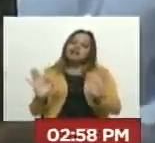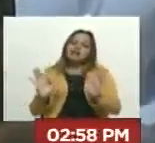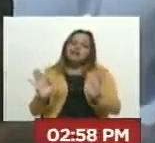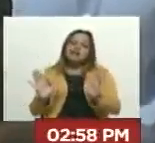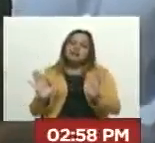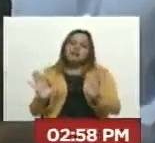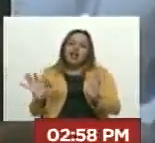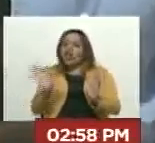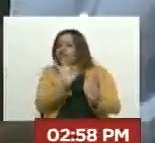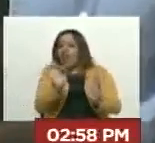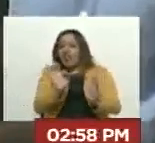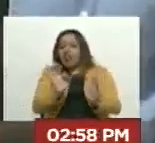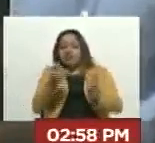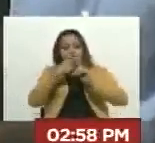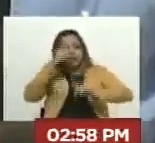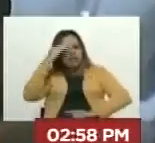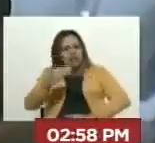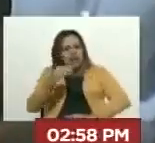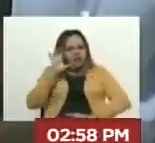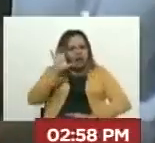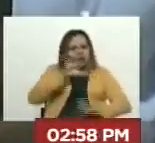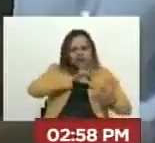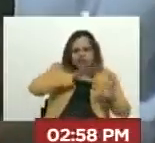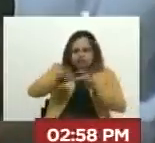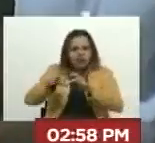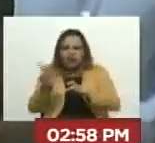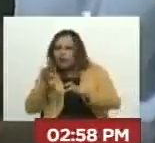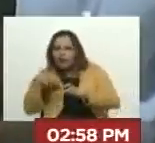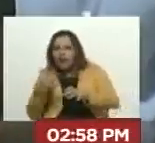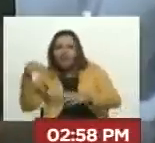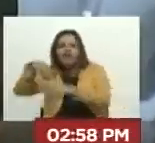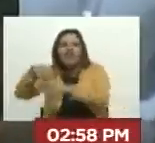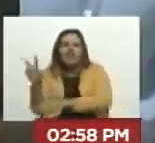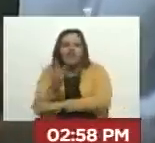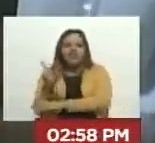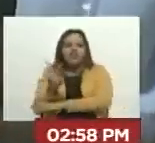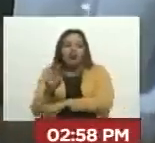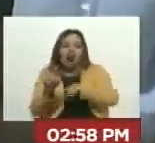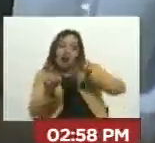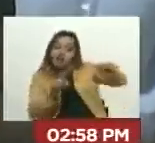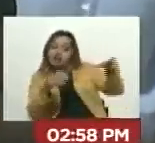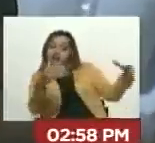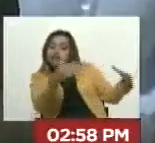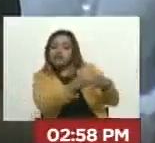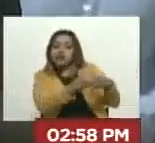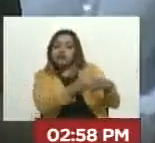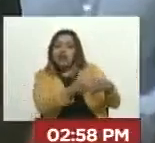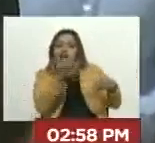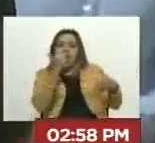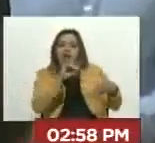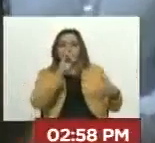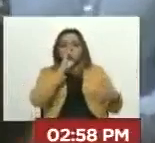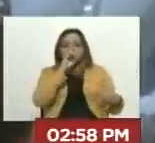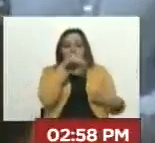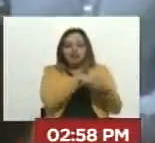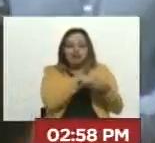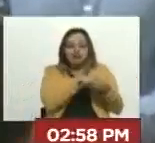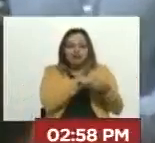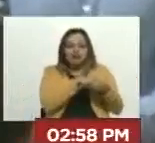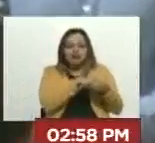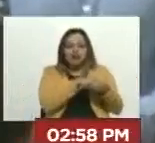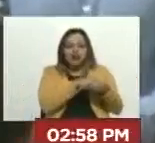sin la mácula del pie invasor. Quienes allá se reunieron se fueron con el rabo entre las